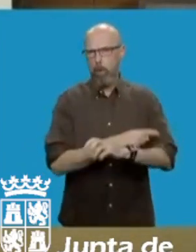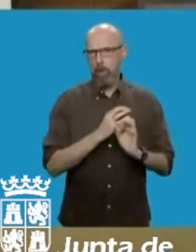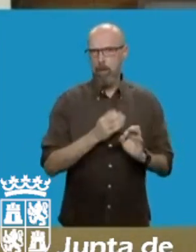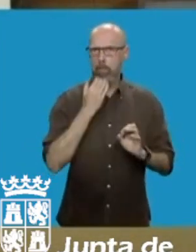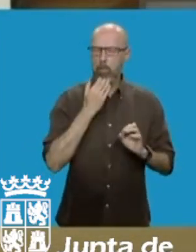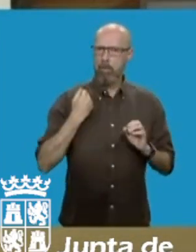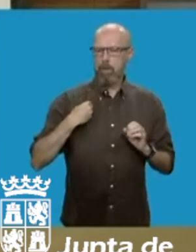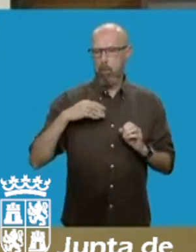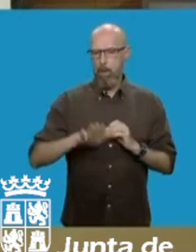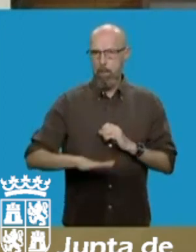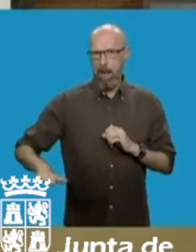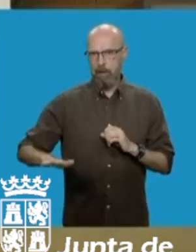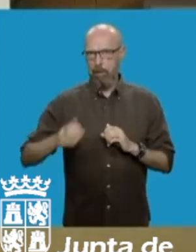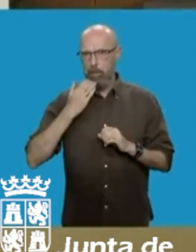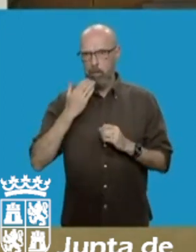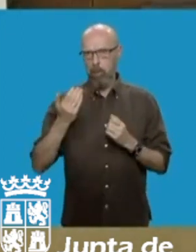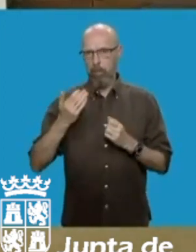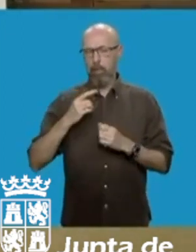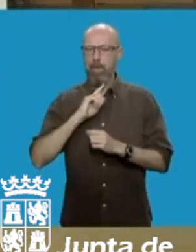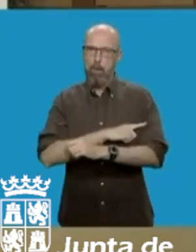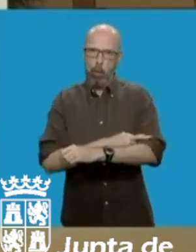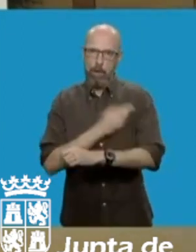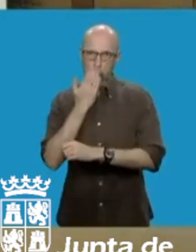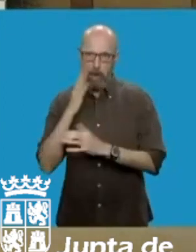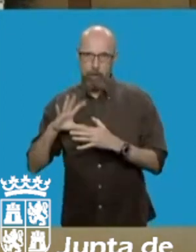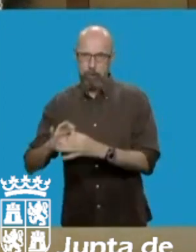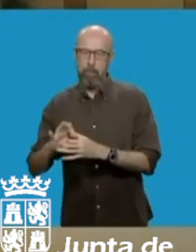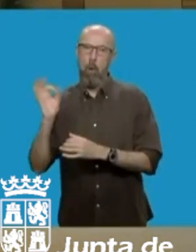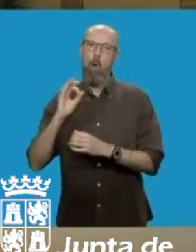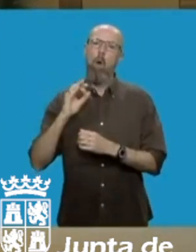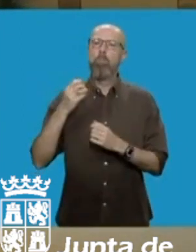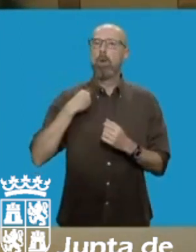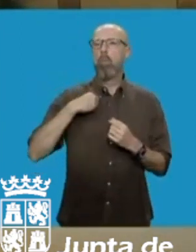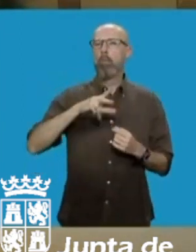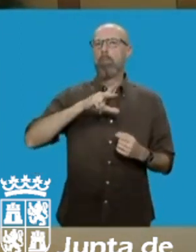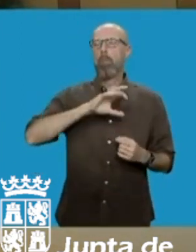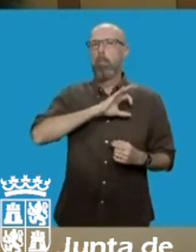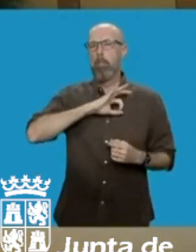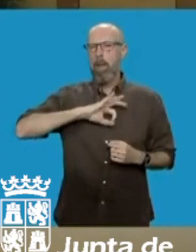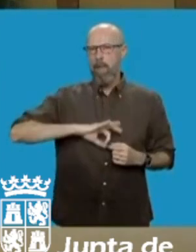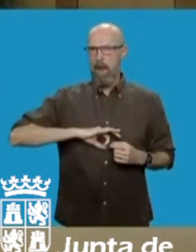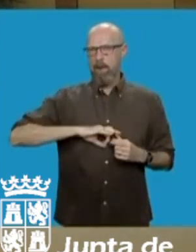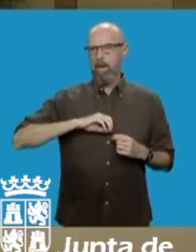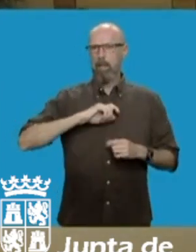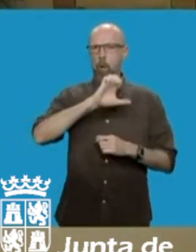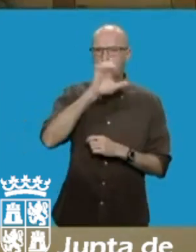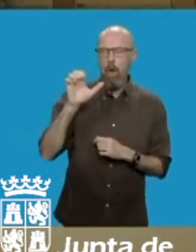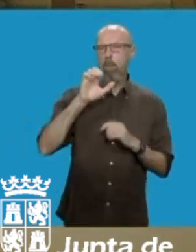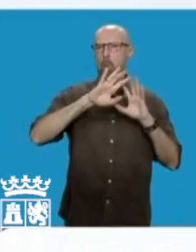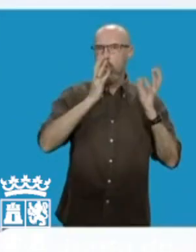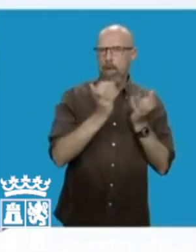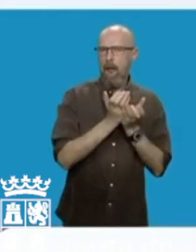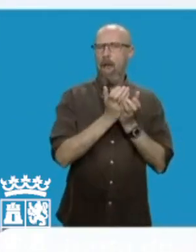base representada por el deporte escolar hasta la cima encarnada por los medallistas europeos, mundiales y olímpicos, sin